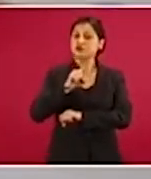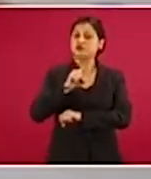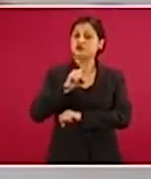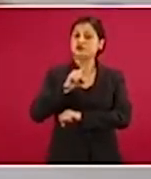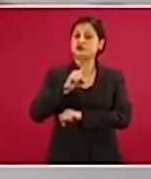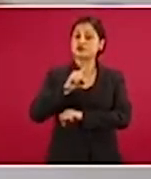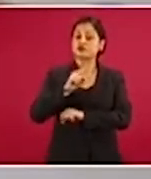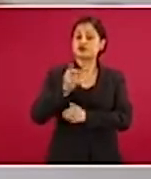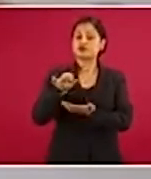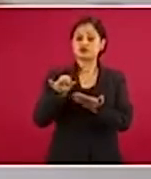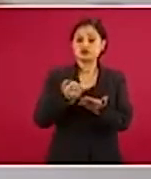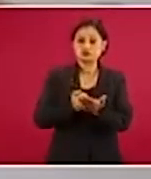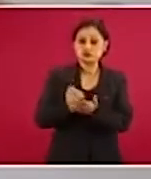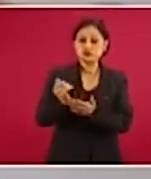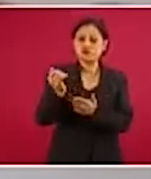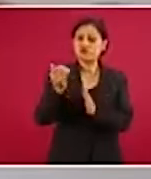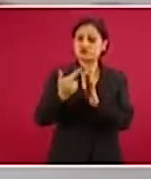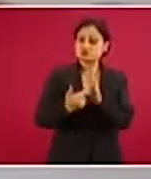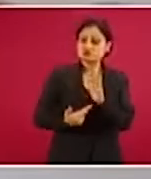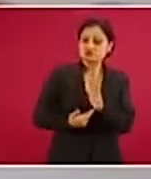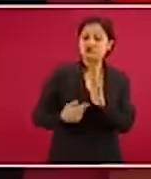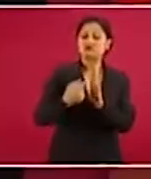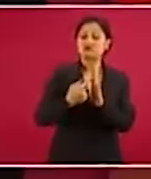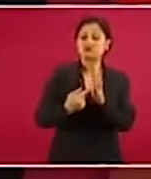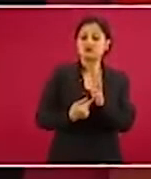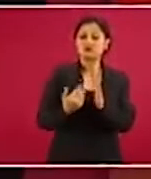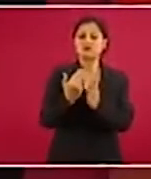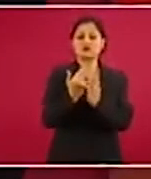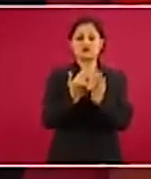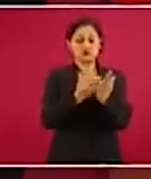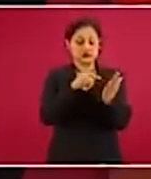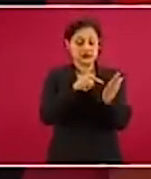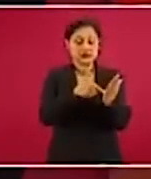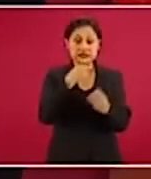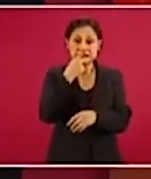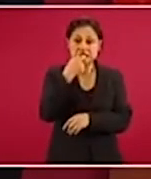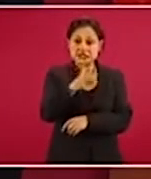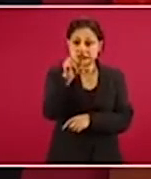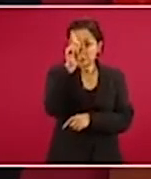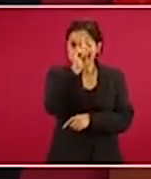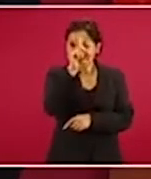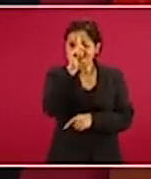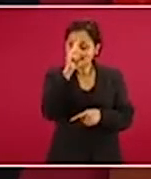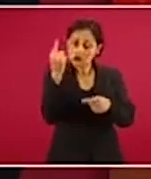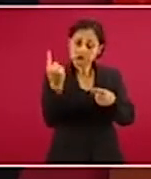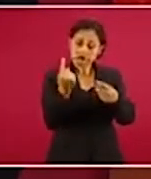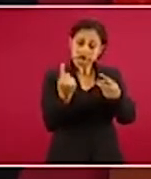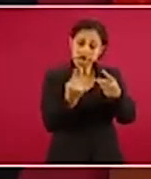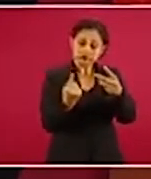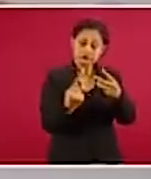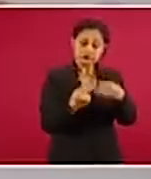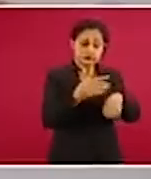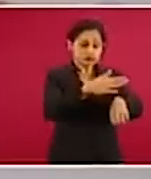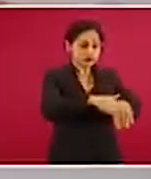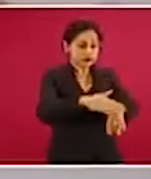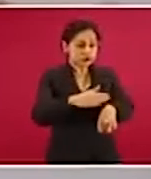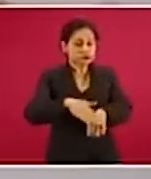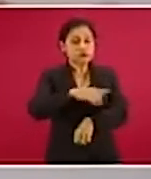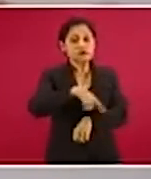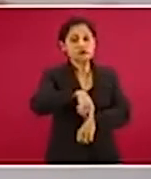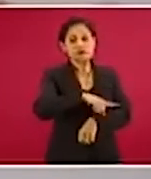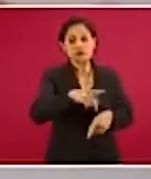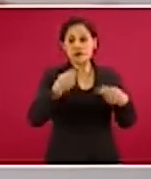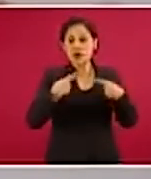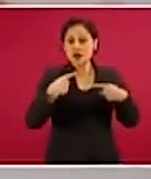para asia la cultura del cuidado del mantenimiento hacia los operadores de los cortes hacia las tripulaciones